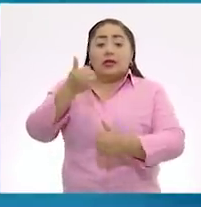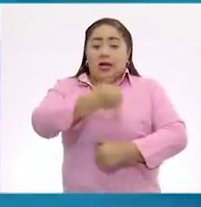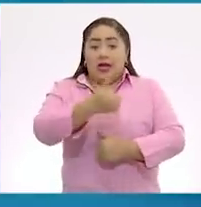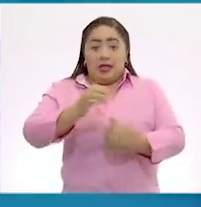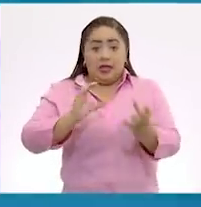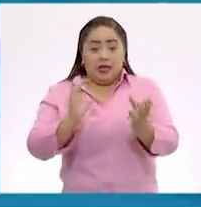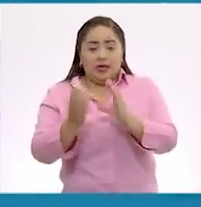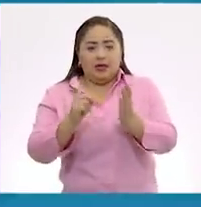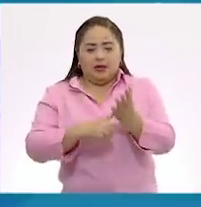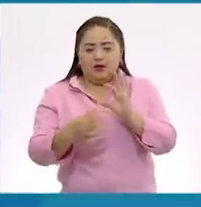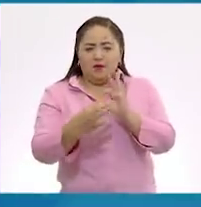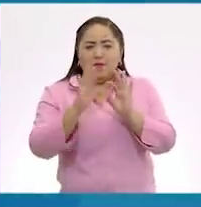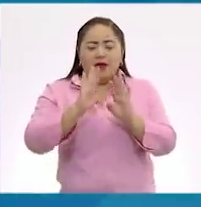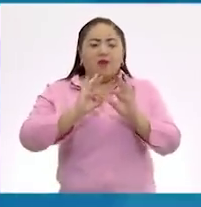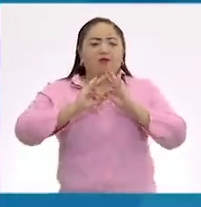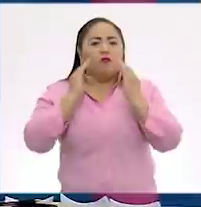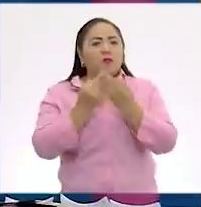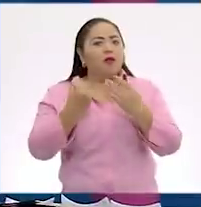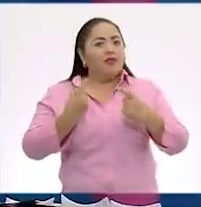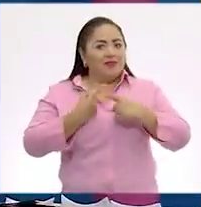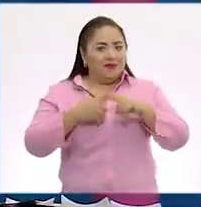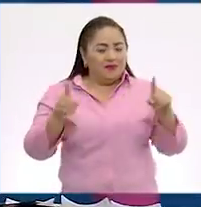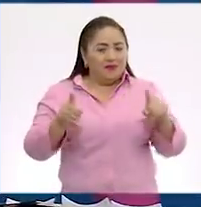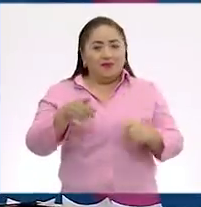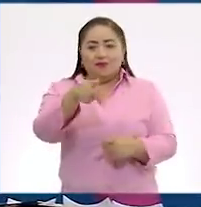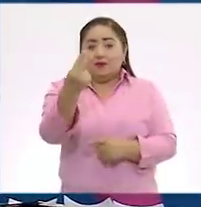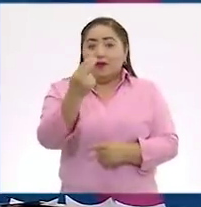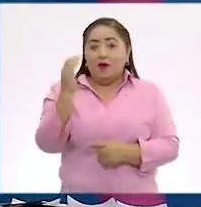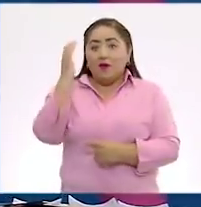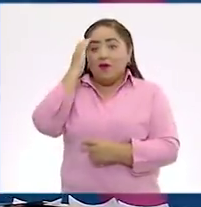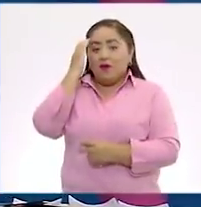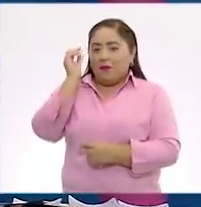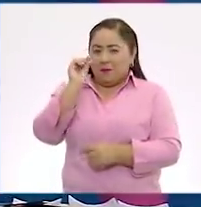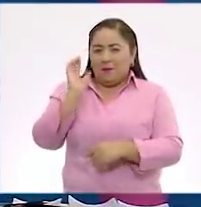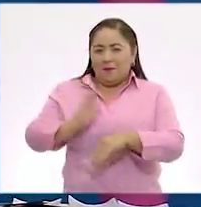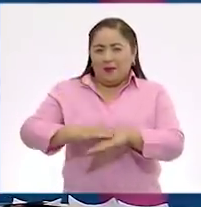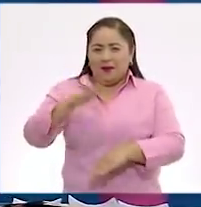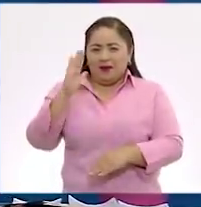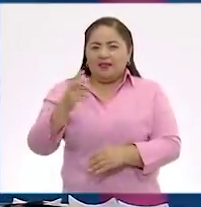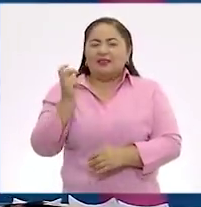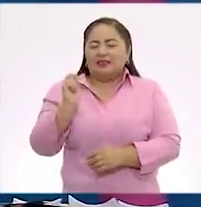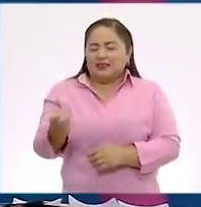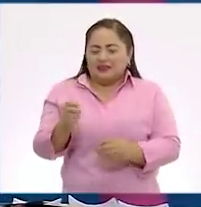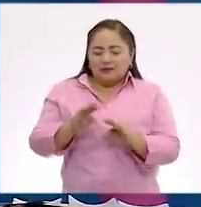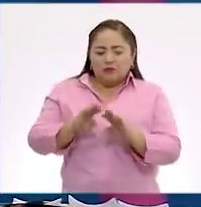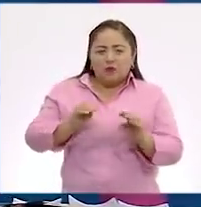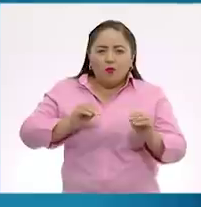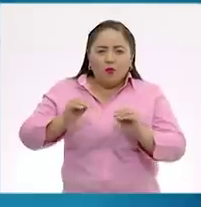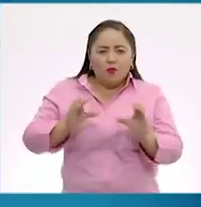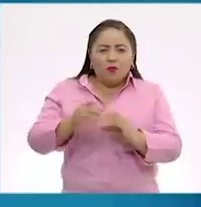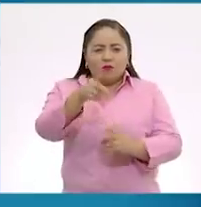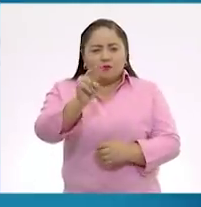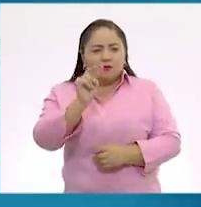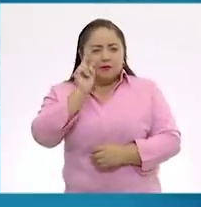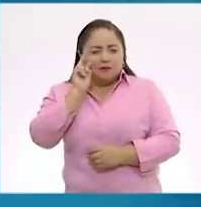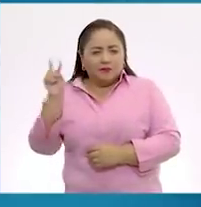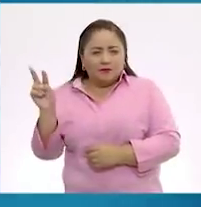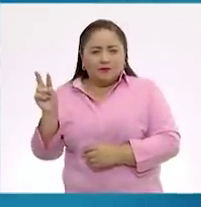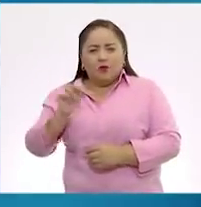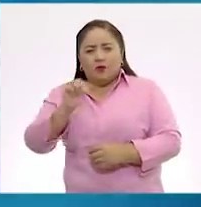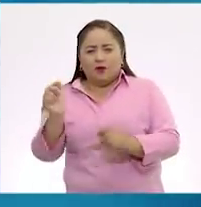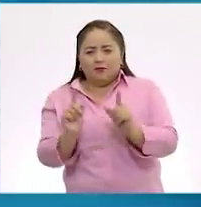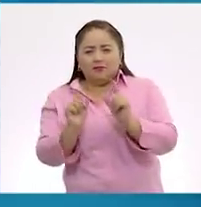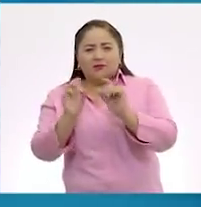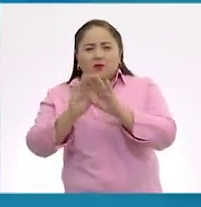movimiento adapta una forma distinta. Para conocer un poco más acerca de los móviles, observaremos la siguiente